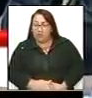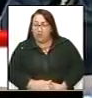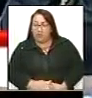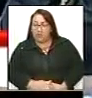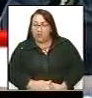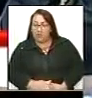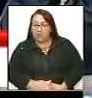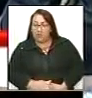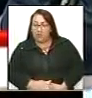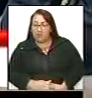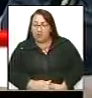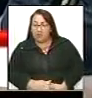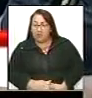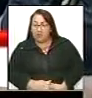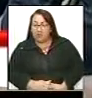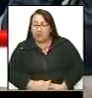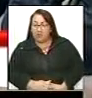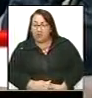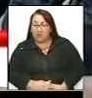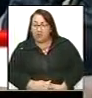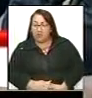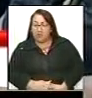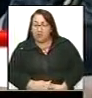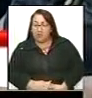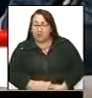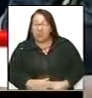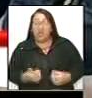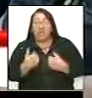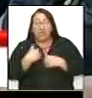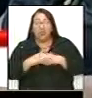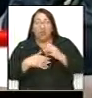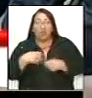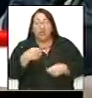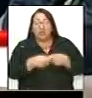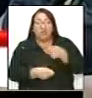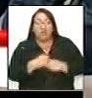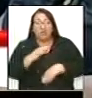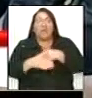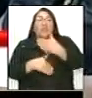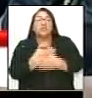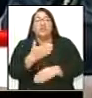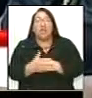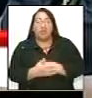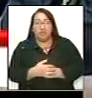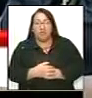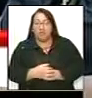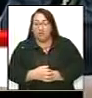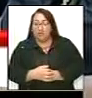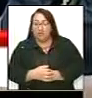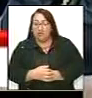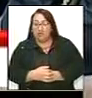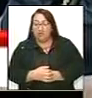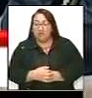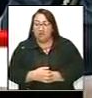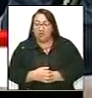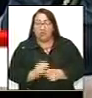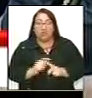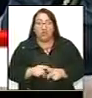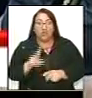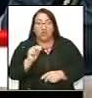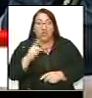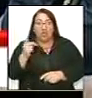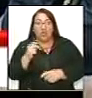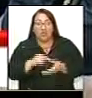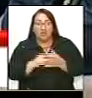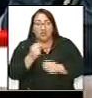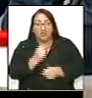digamos el entrampamiento de las inversiones en renovables pero tal vez no es la única y en